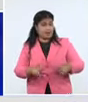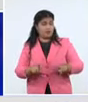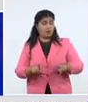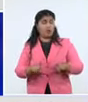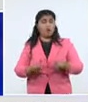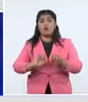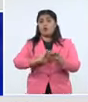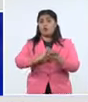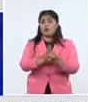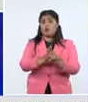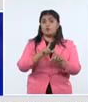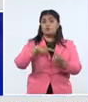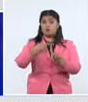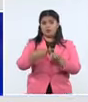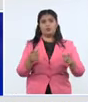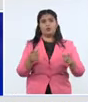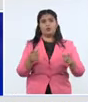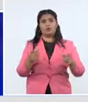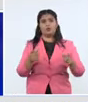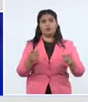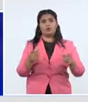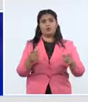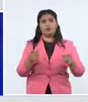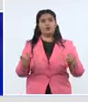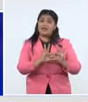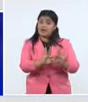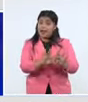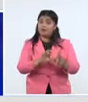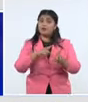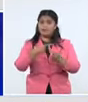disminución en comparación con